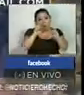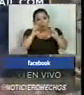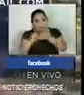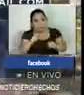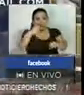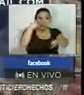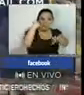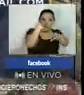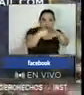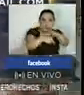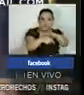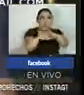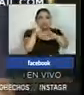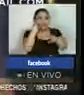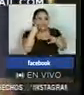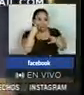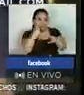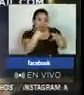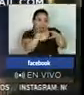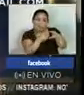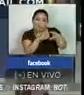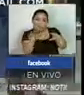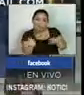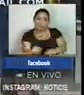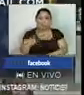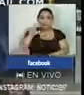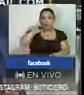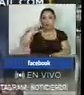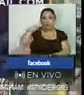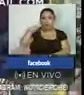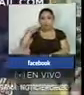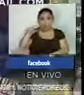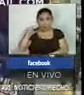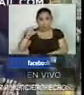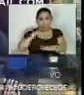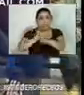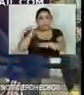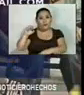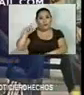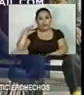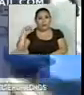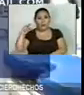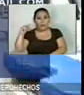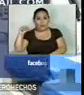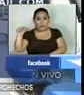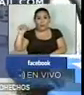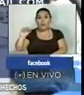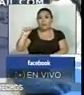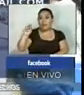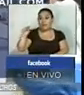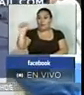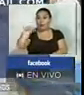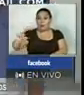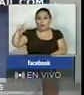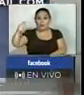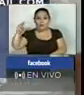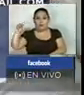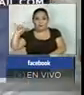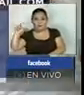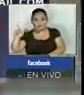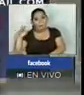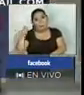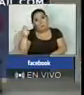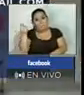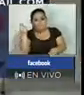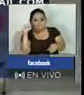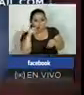escribir un correo a la siguiente dirección, liga-contra-el-cáncer-sb-arroba-gmail.com o donar a